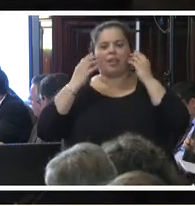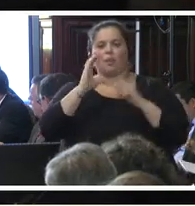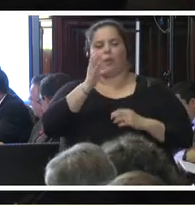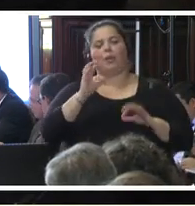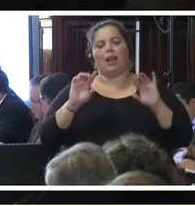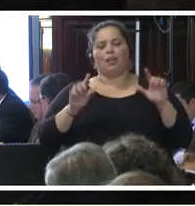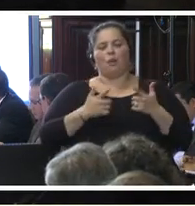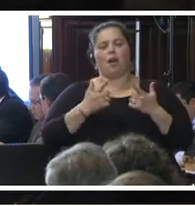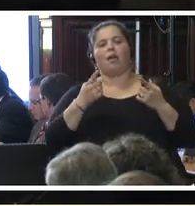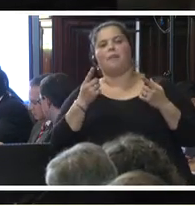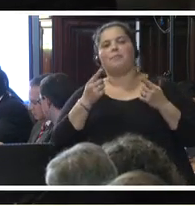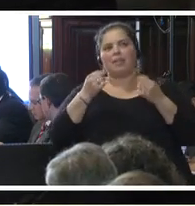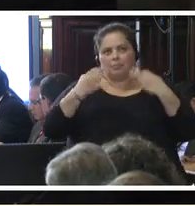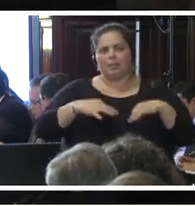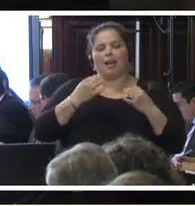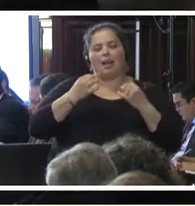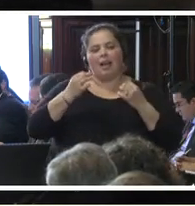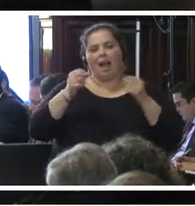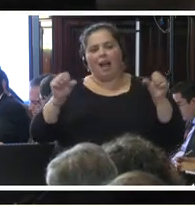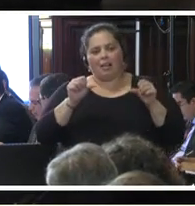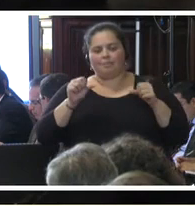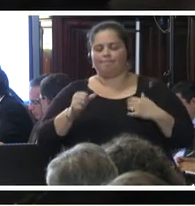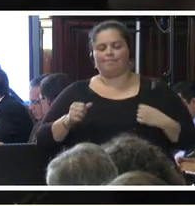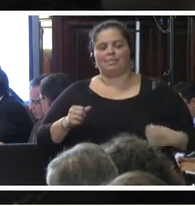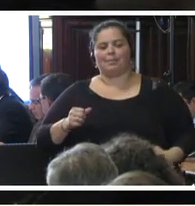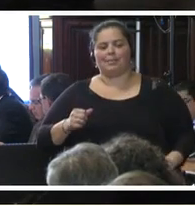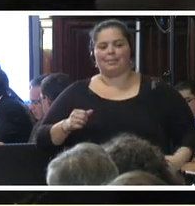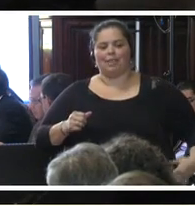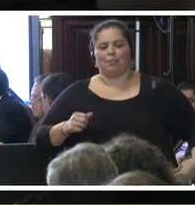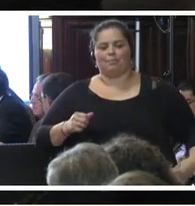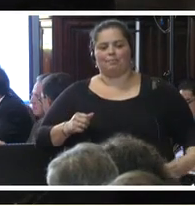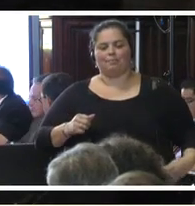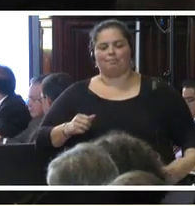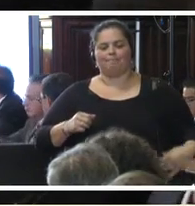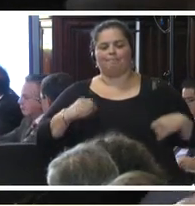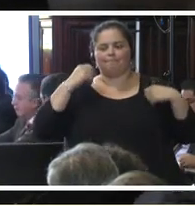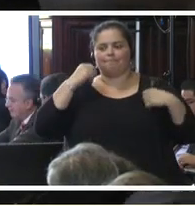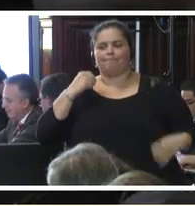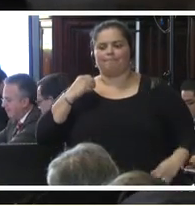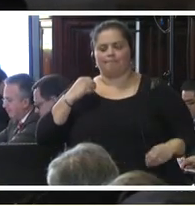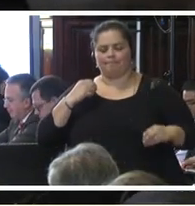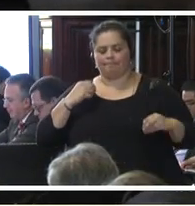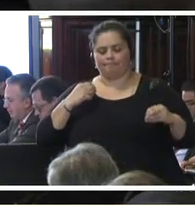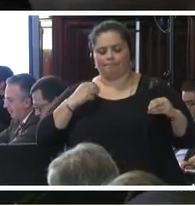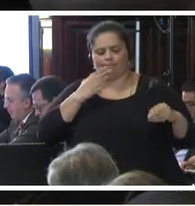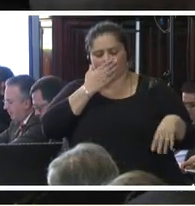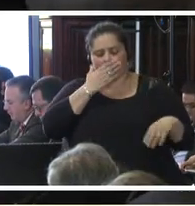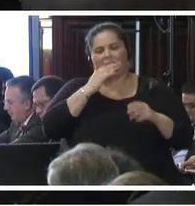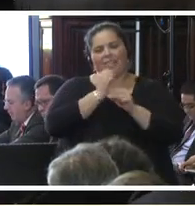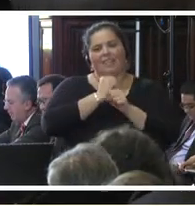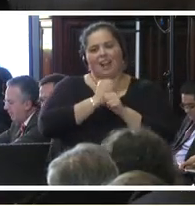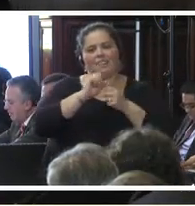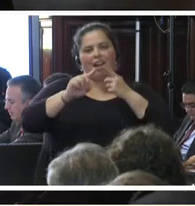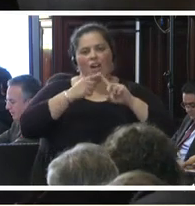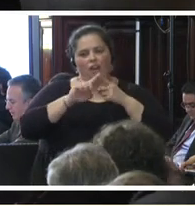contexto, la temporalidad, el entorno en el cual desaparecieron y trabaja en forma coordinada con